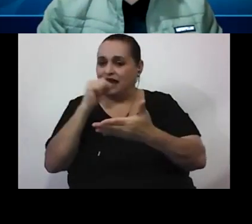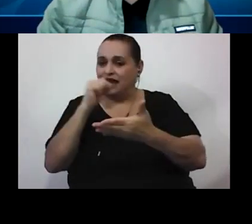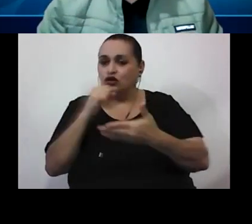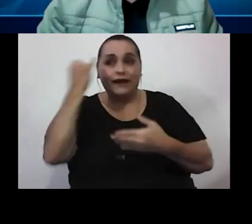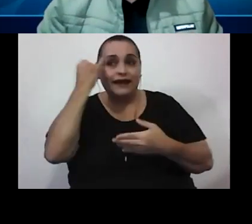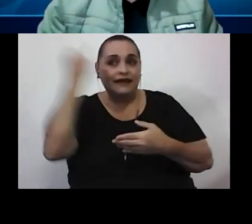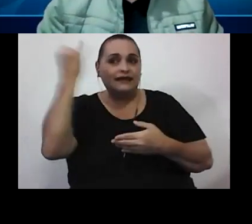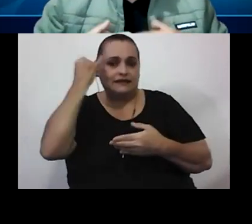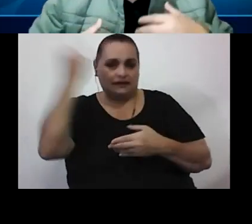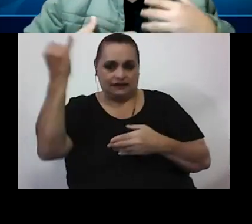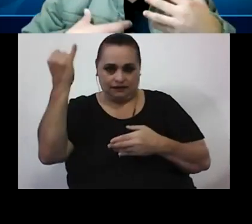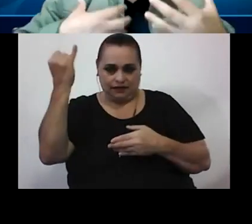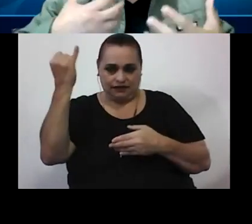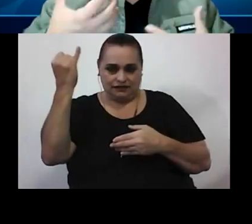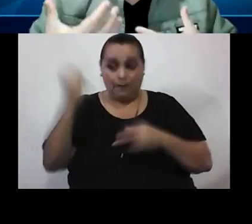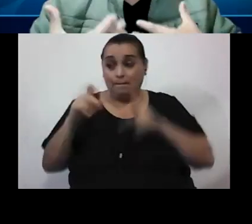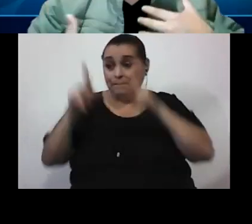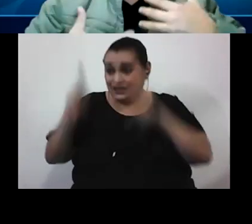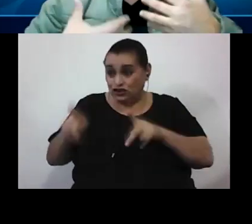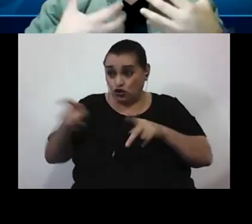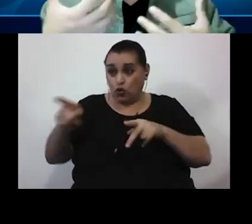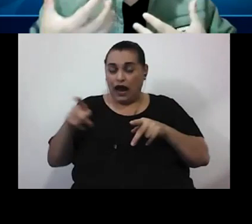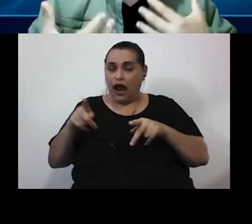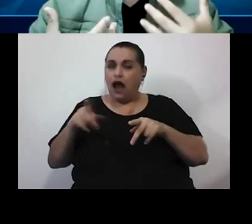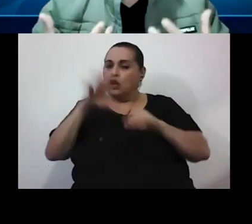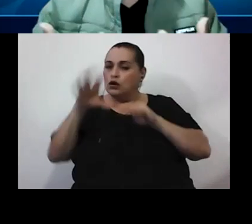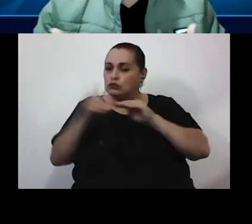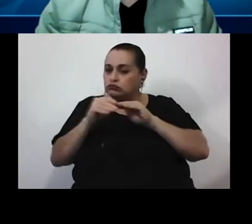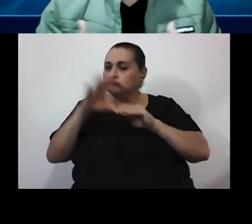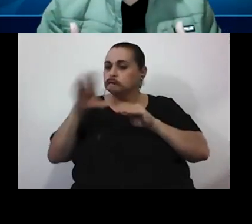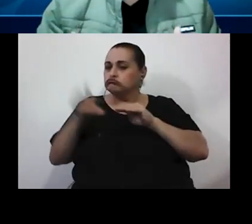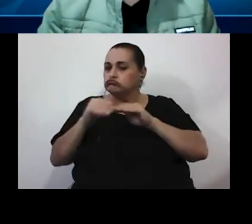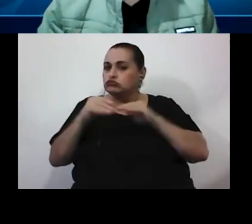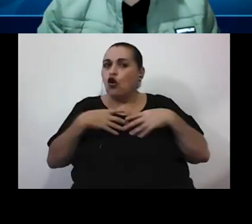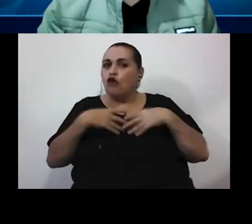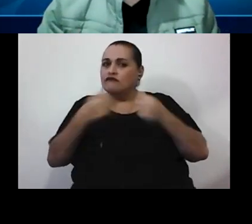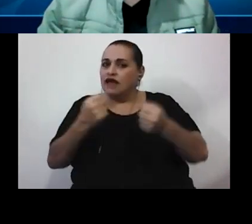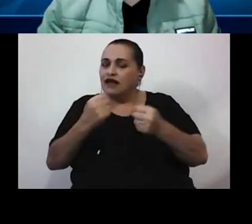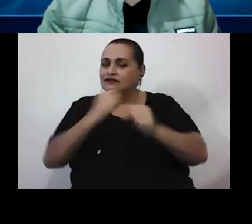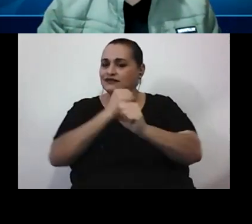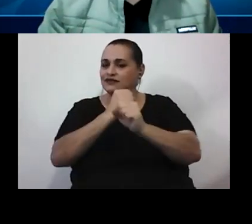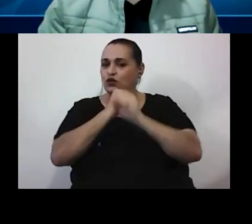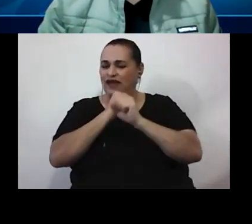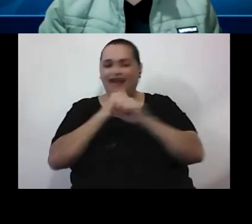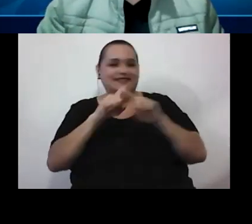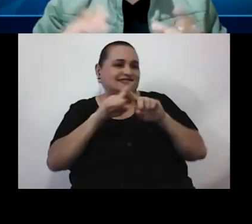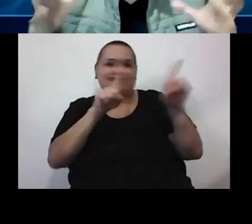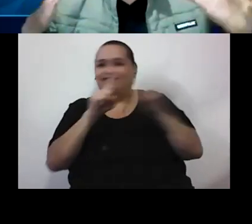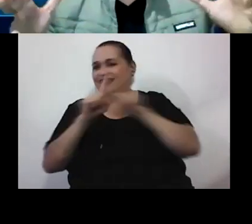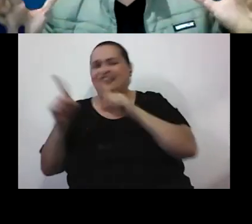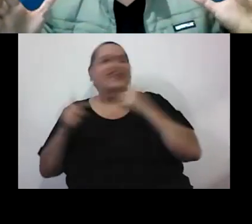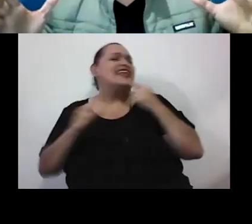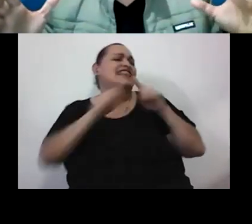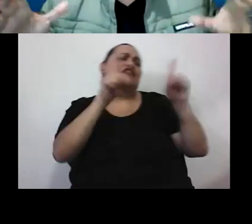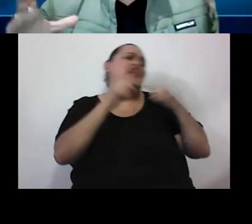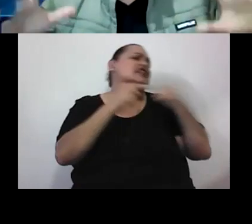iniciativas. Entonces la persona va alimentando su confianza, su seguridad. Es muy diferente que decirle, ay, qué